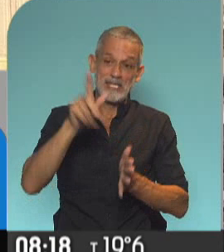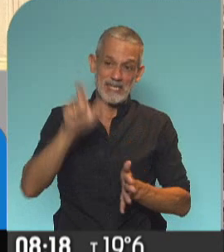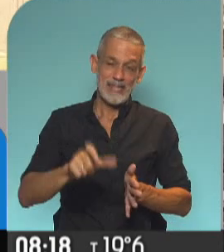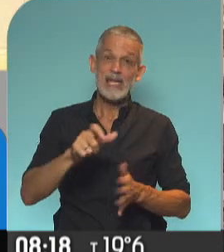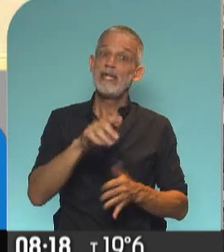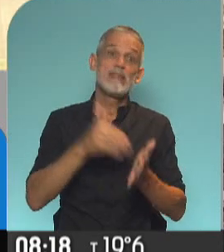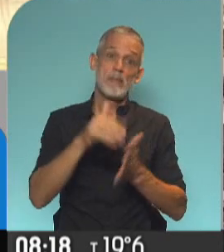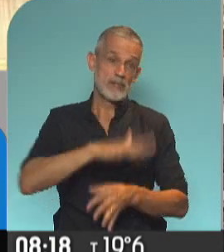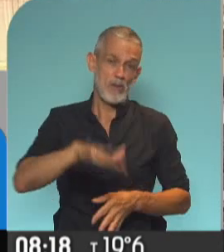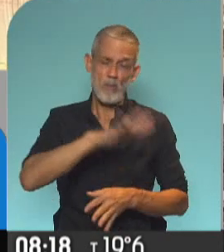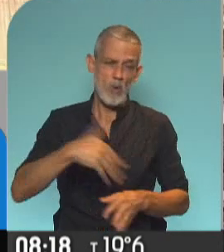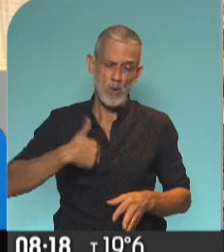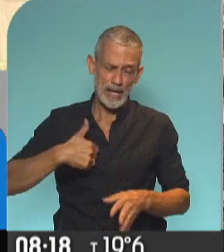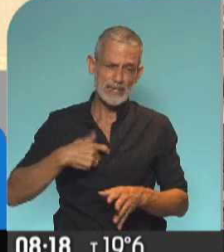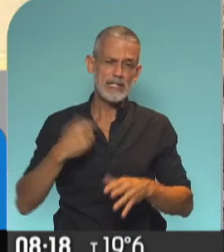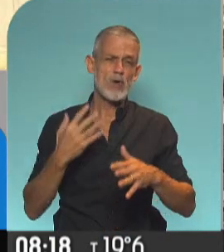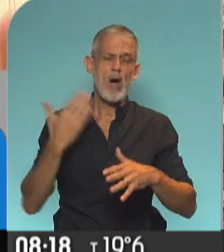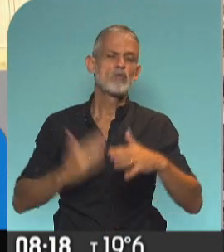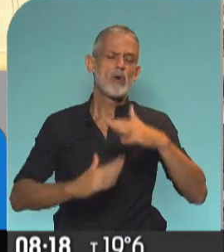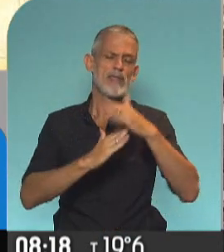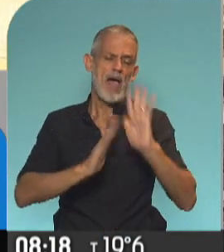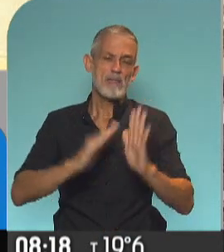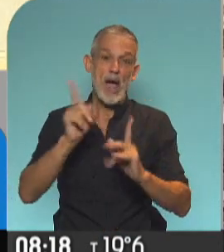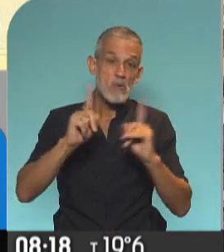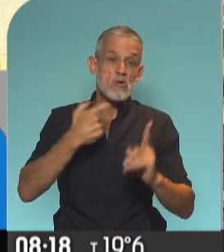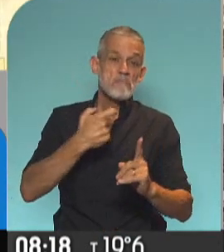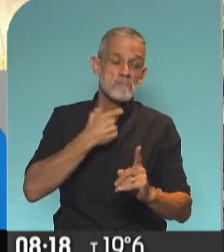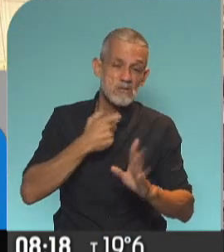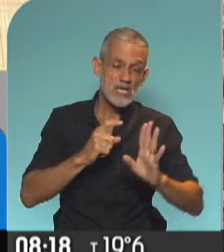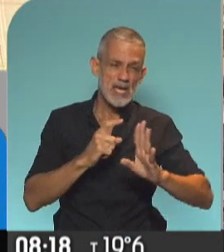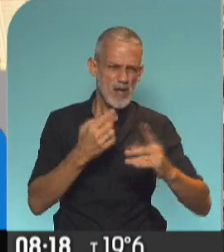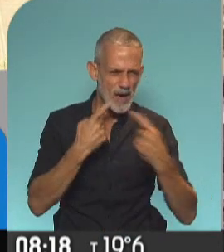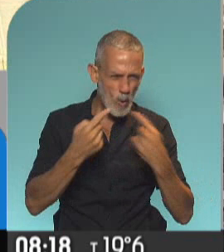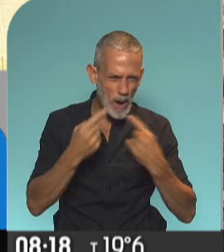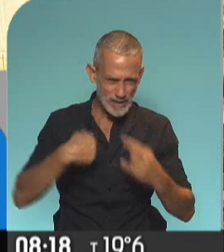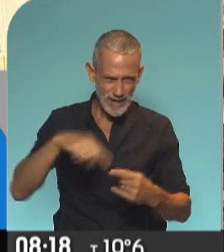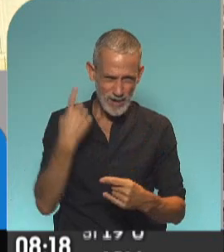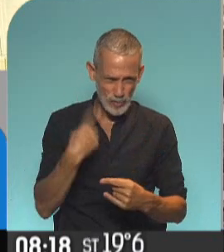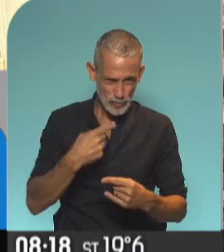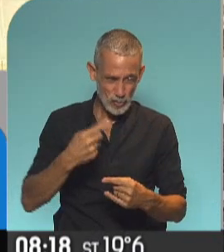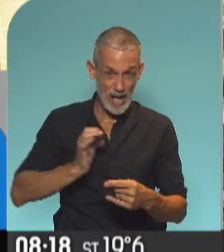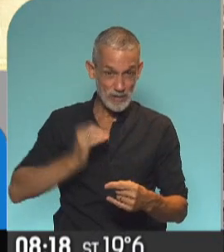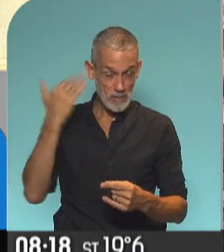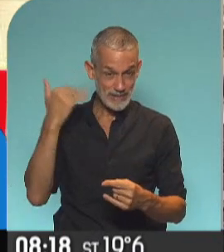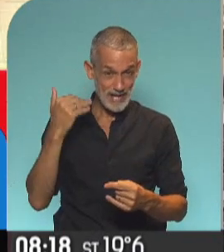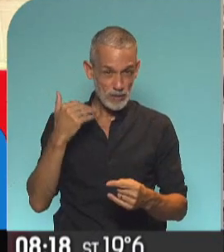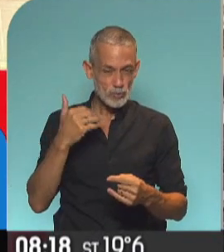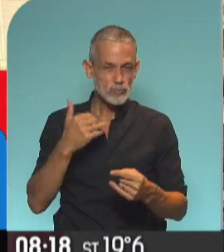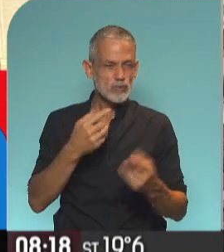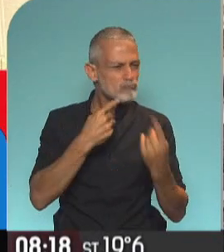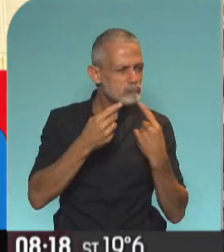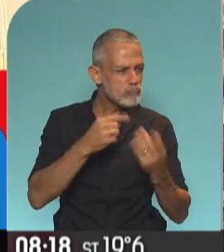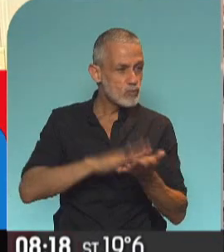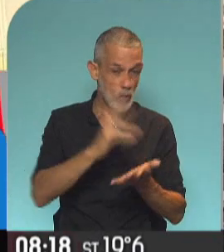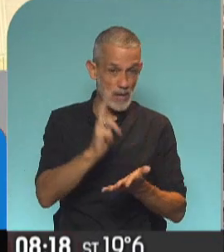pueblo argentino, de sus autoridades. Hay algunos que quieren, en nuestra encuesta cuando le hicimos el año pasado sobre el Papa,